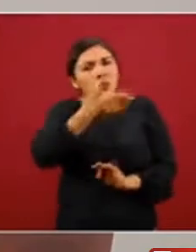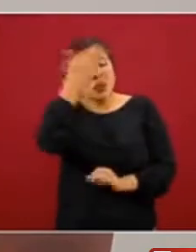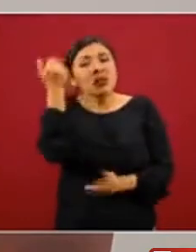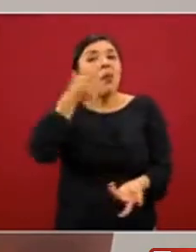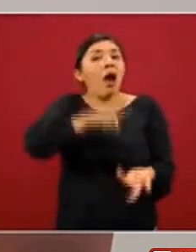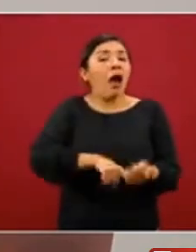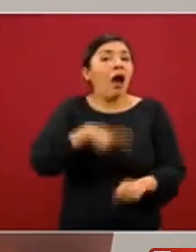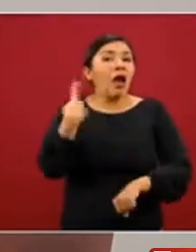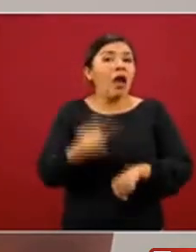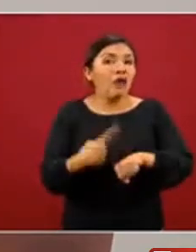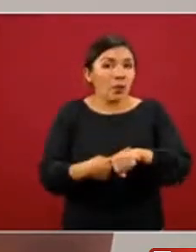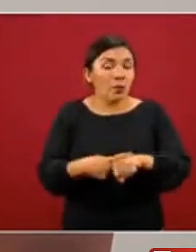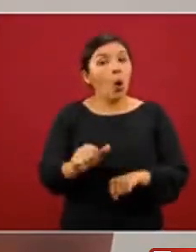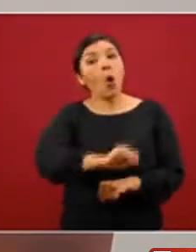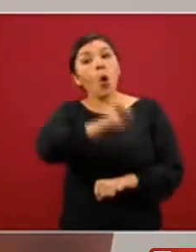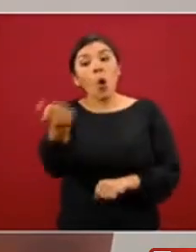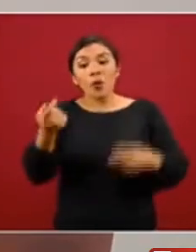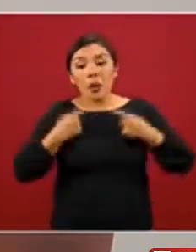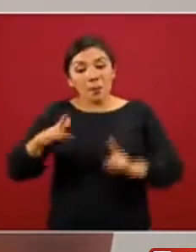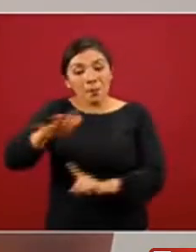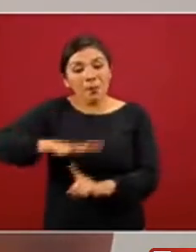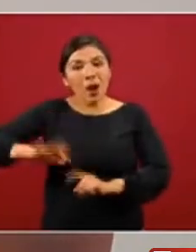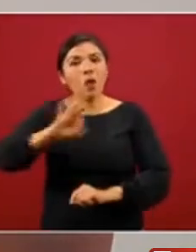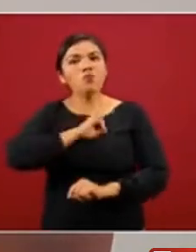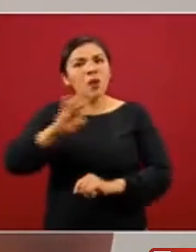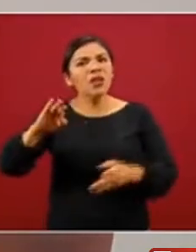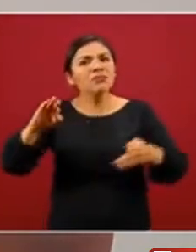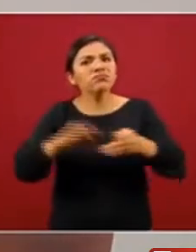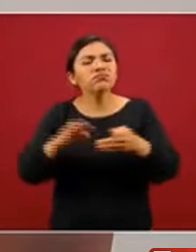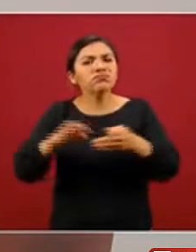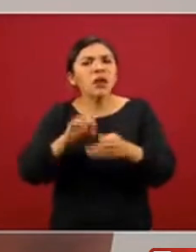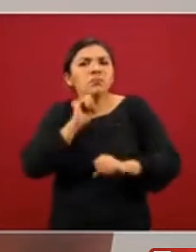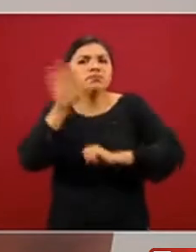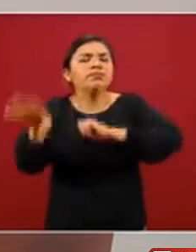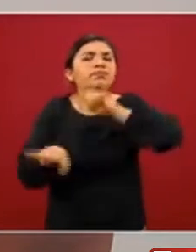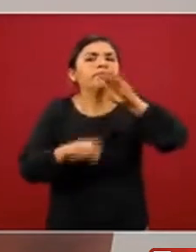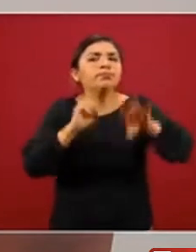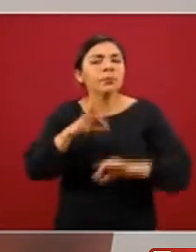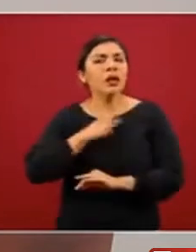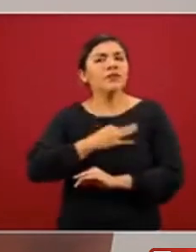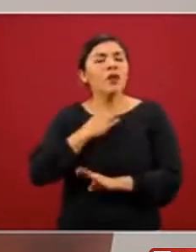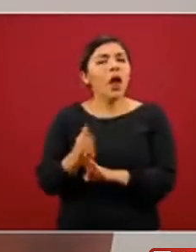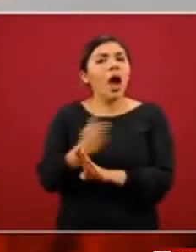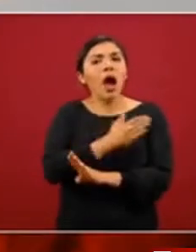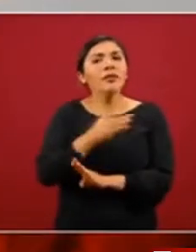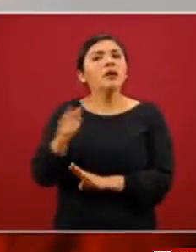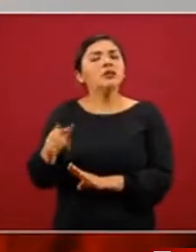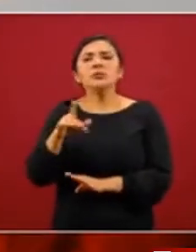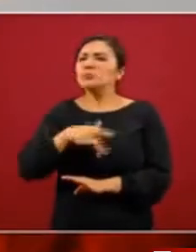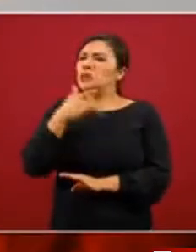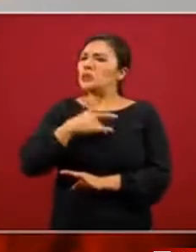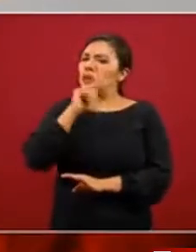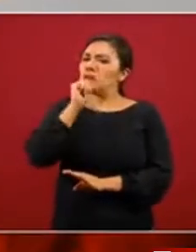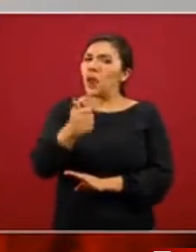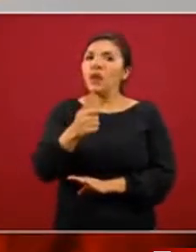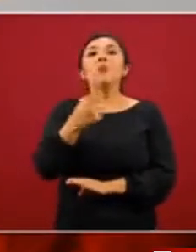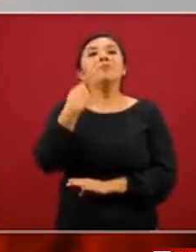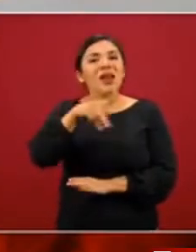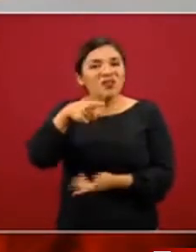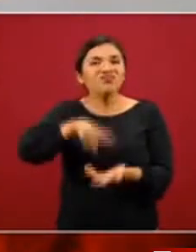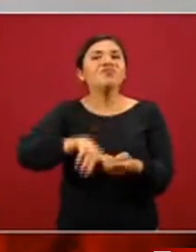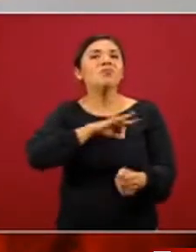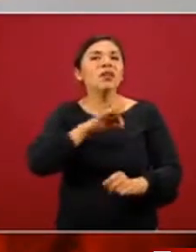que pueden tener esta excreción potencial de los virus antes del desarrollo de los síntomas. Y es por esto que